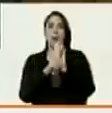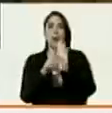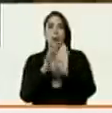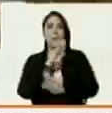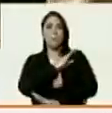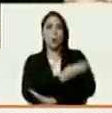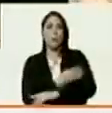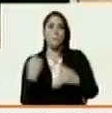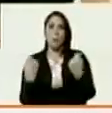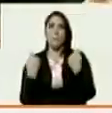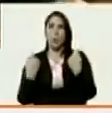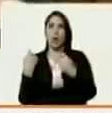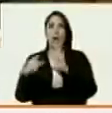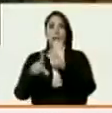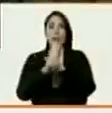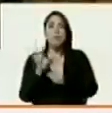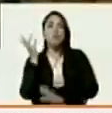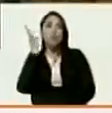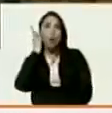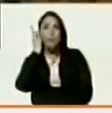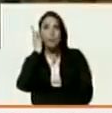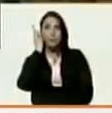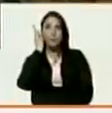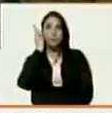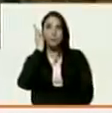Popular, tenemos la ley de la mujer,